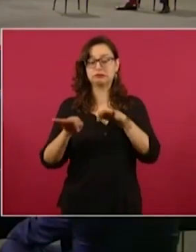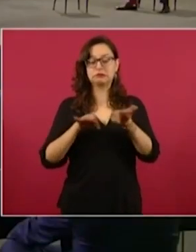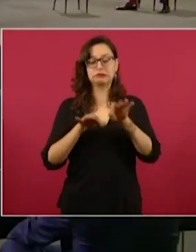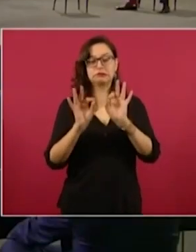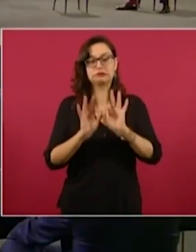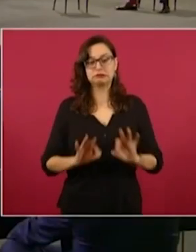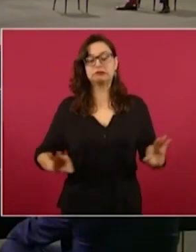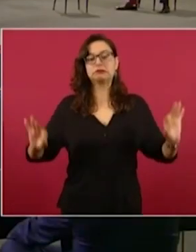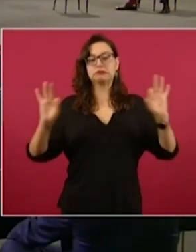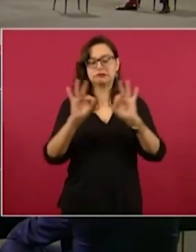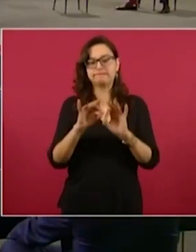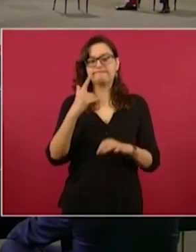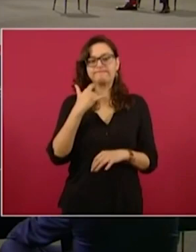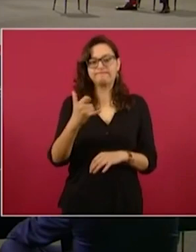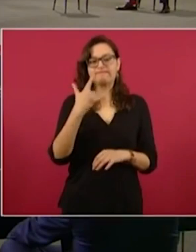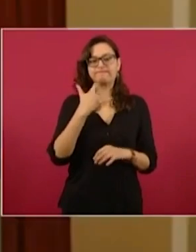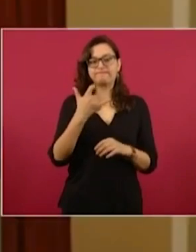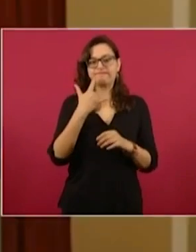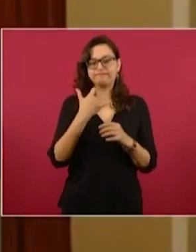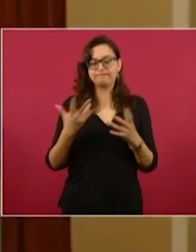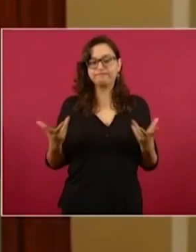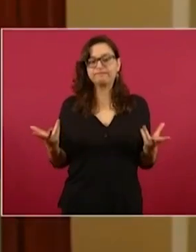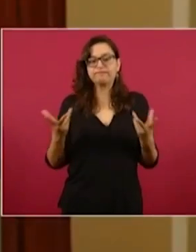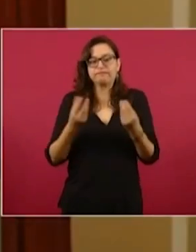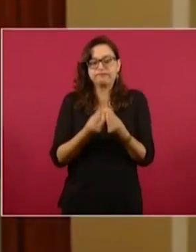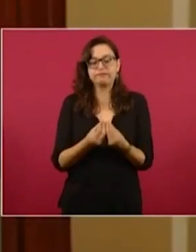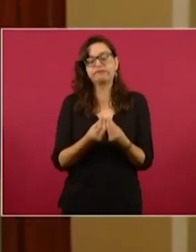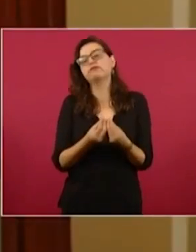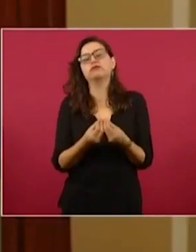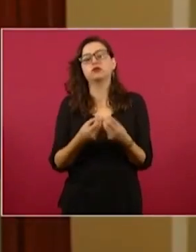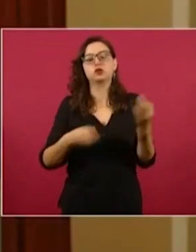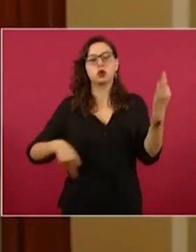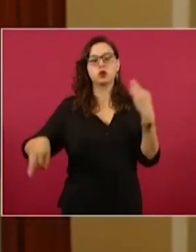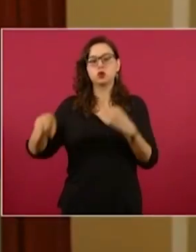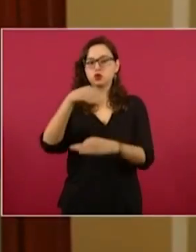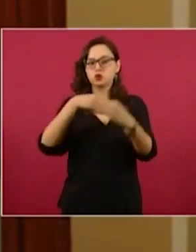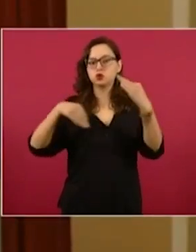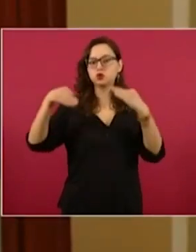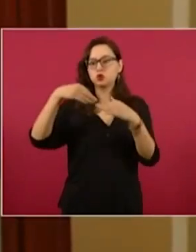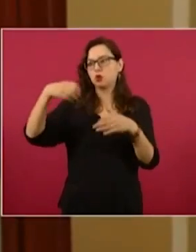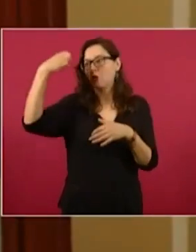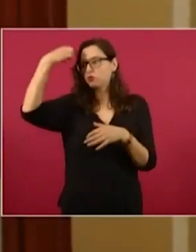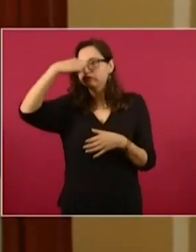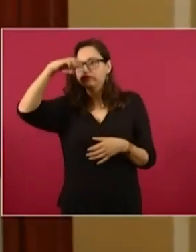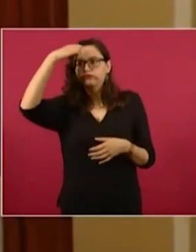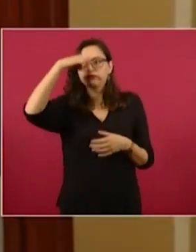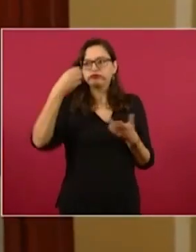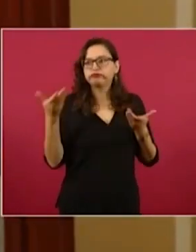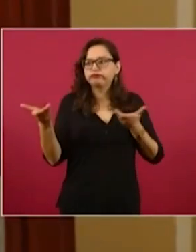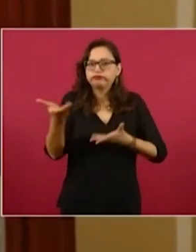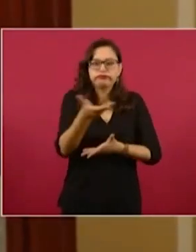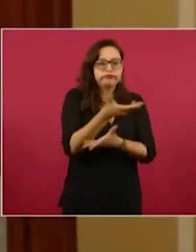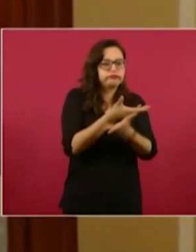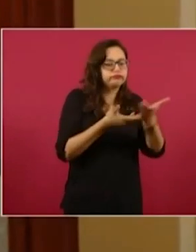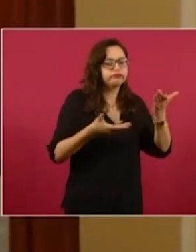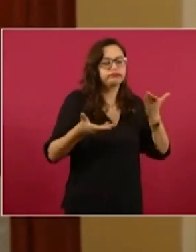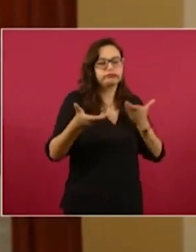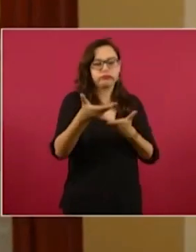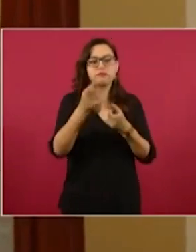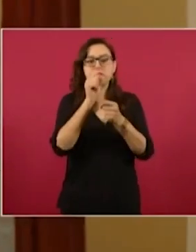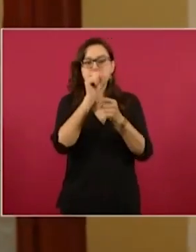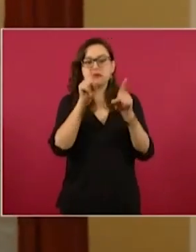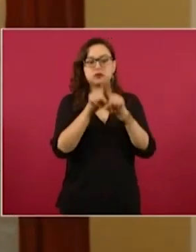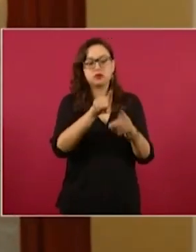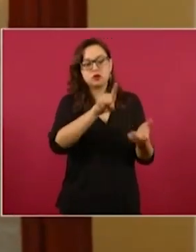un trabajo donde se juntan las experiencias de todos y el conocimiento de las minas y el